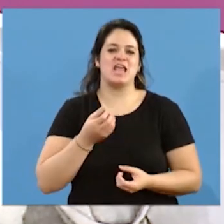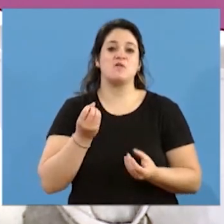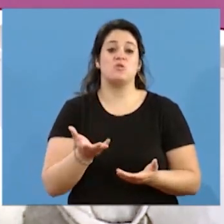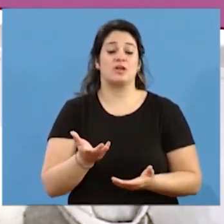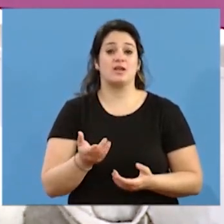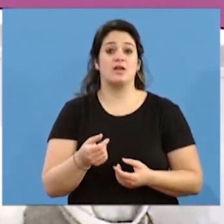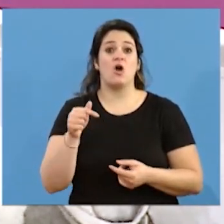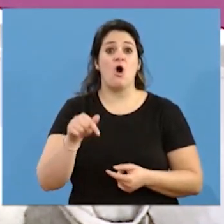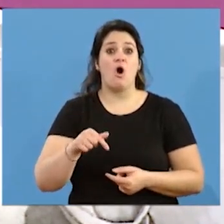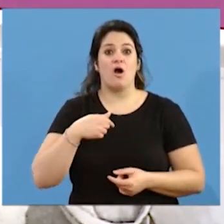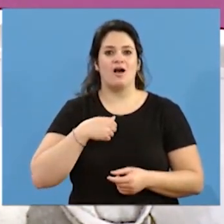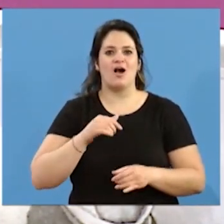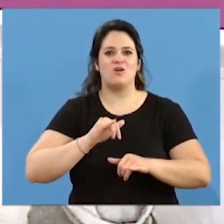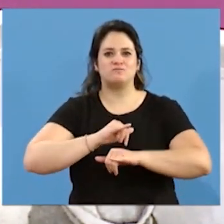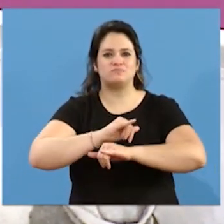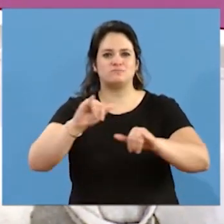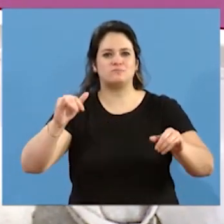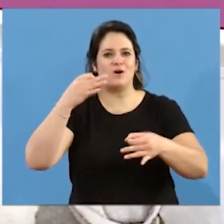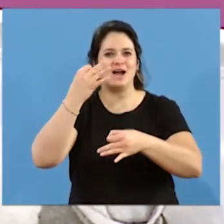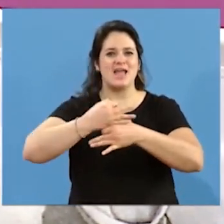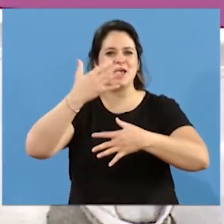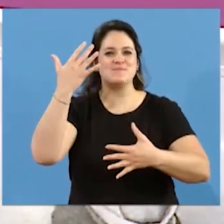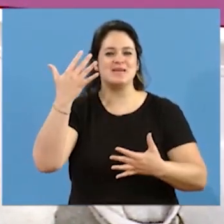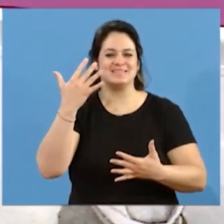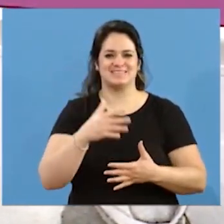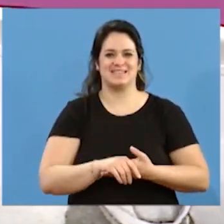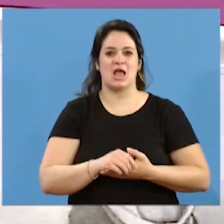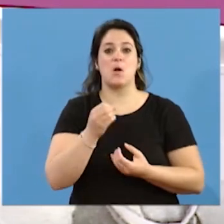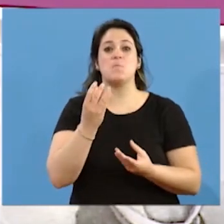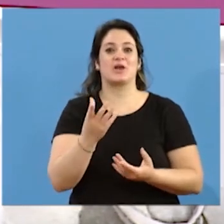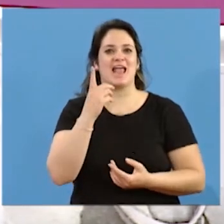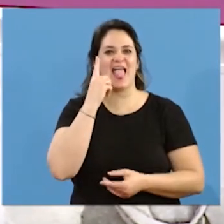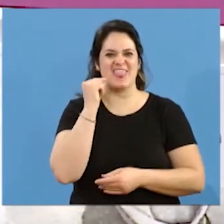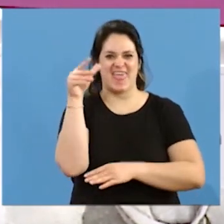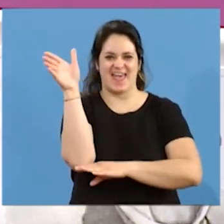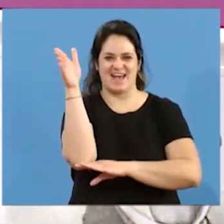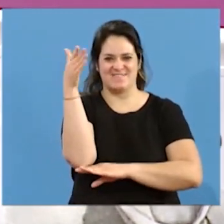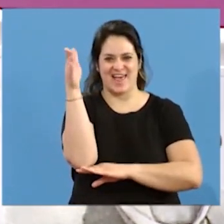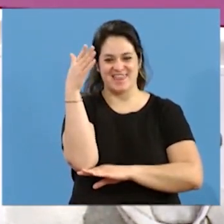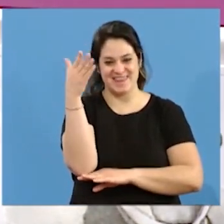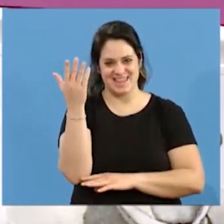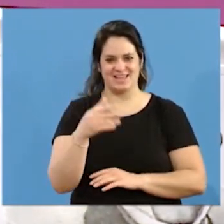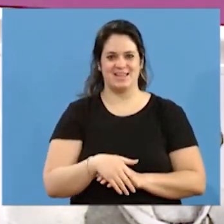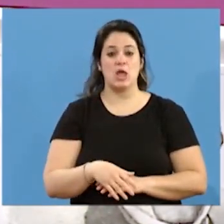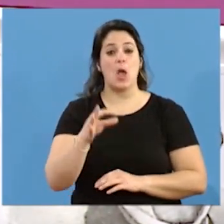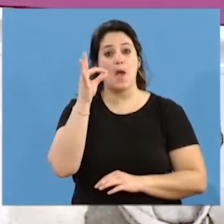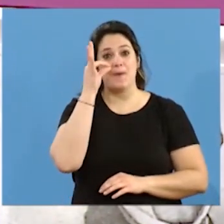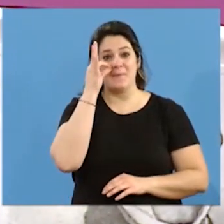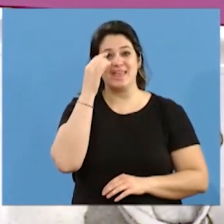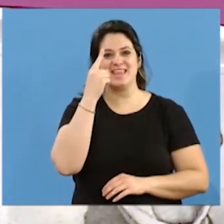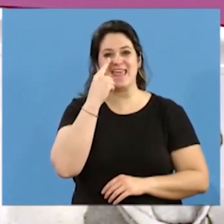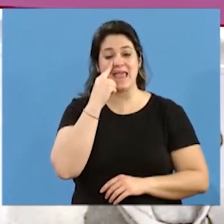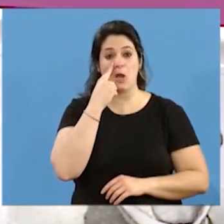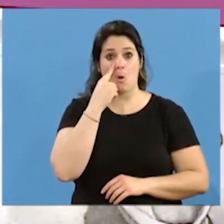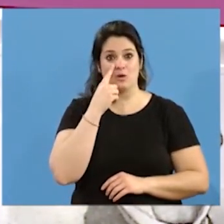porque hoy tenemos un programa especial por el Día de la Bandera, 20 de